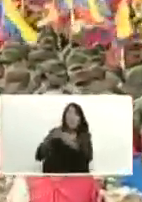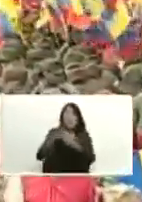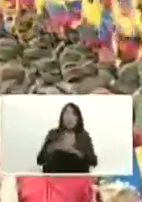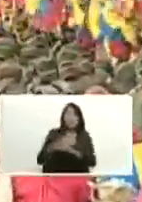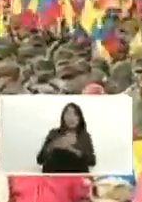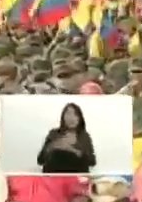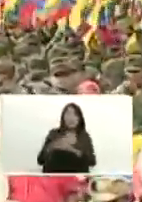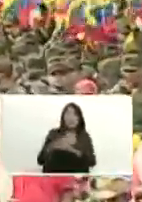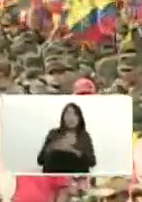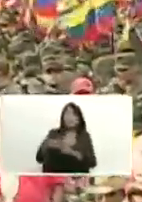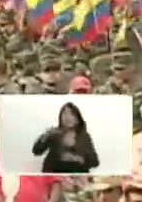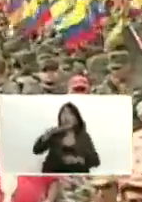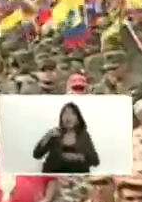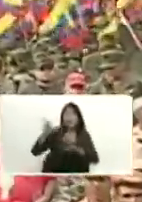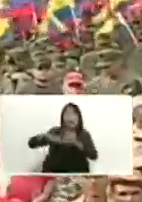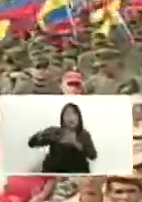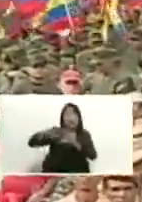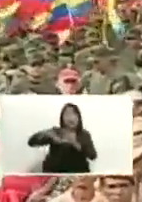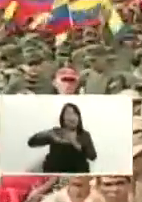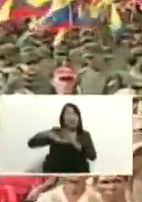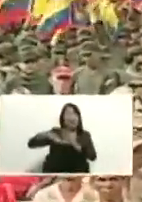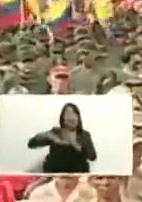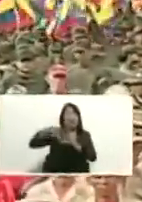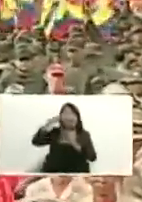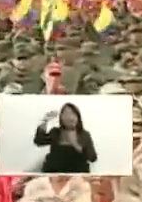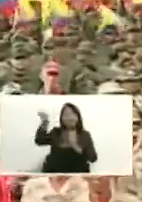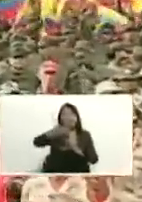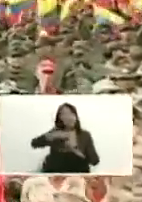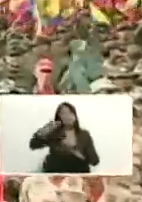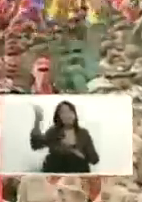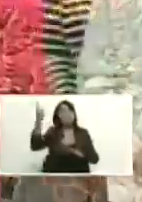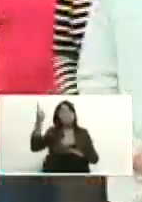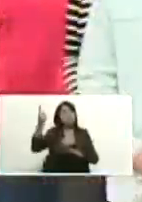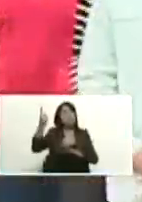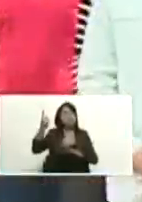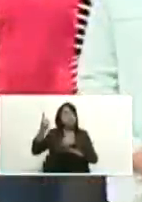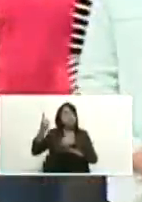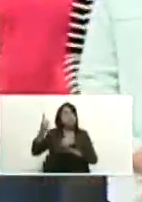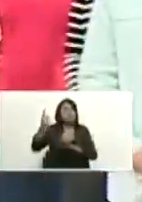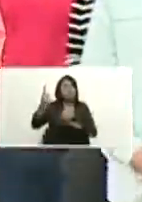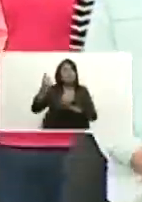trágate tus palabras, cómete